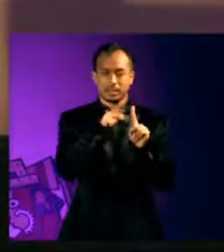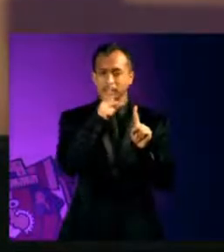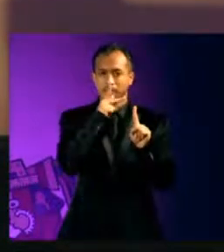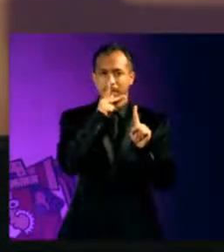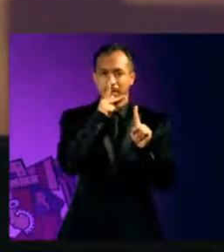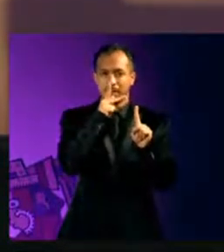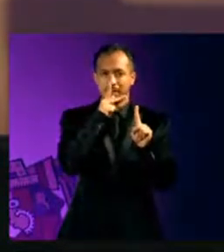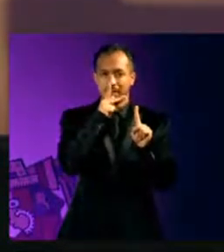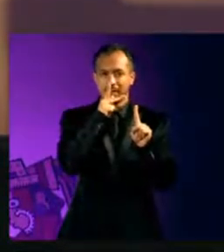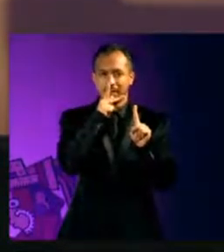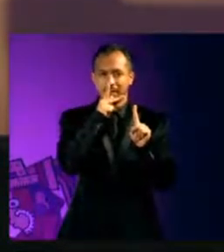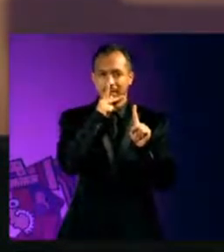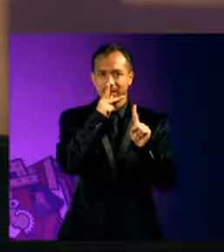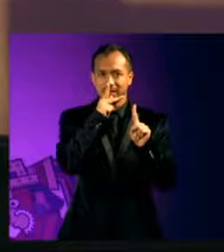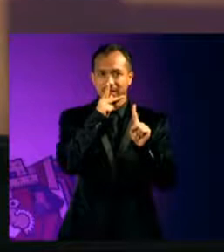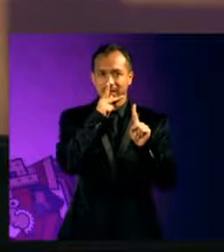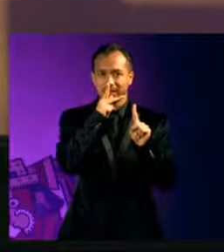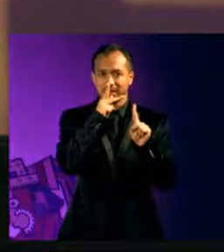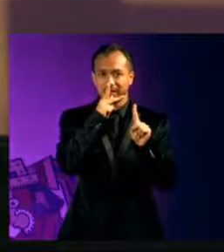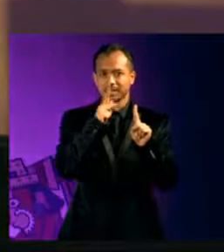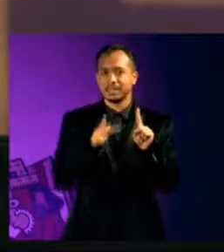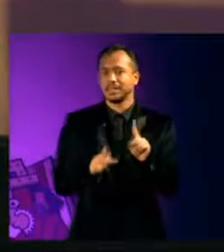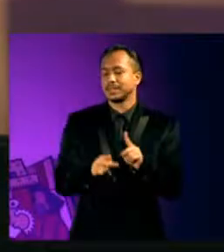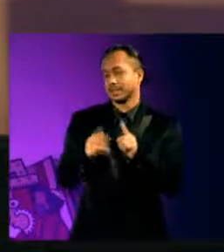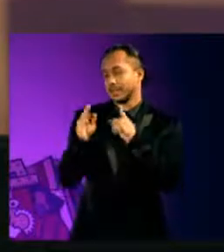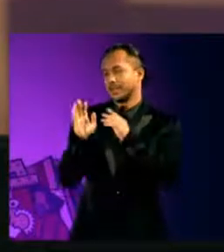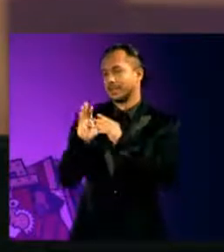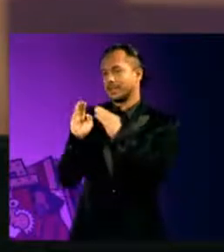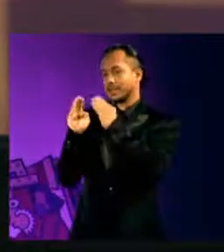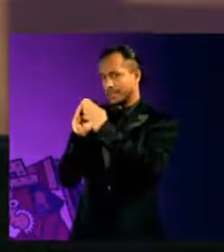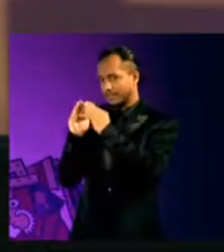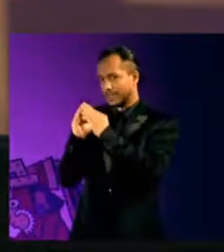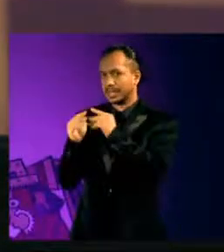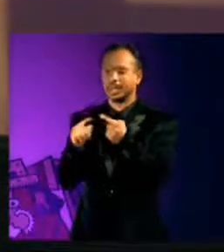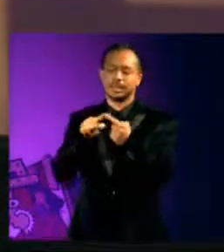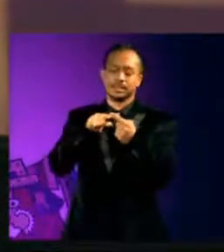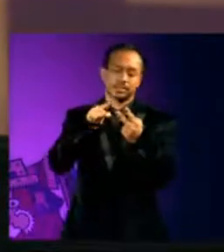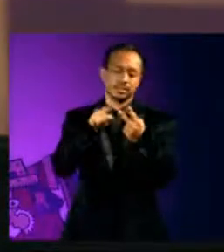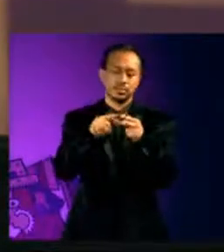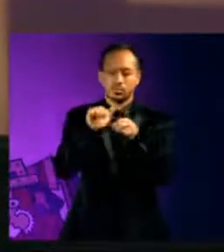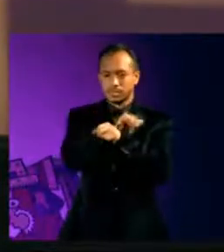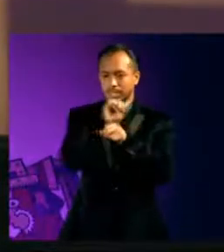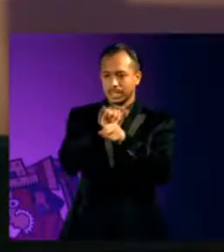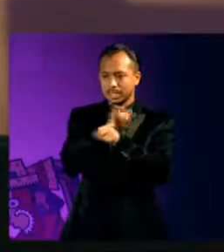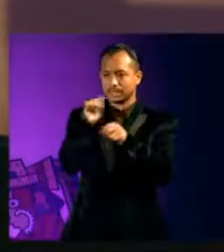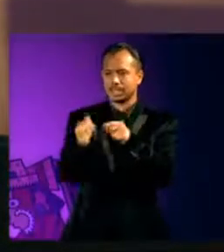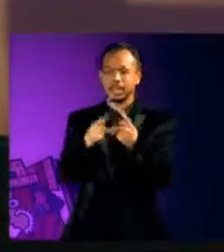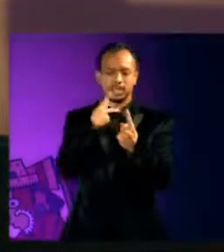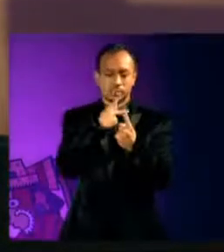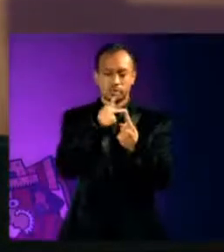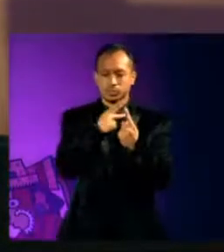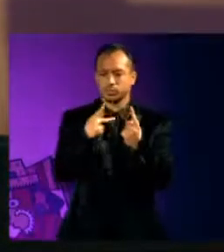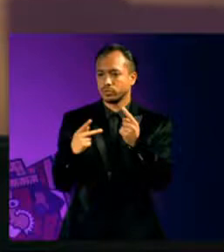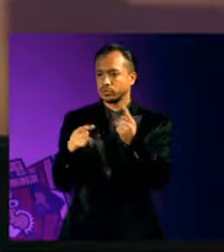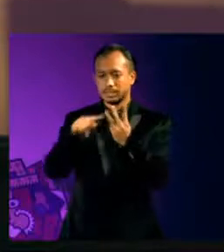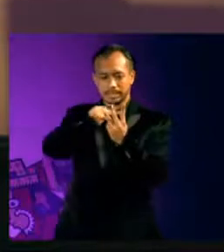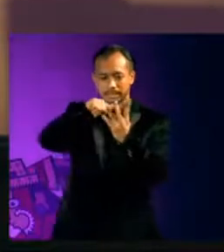supone que tú nos tenías que proveer de una casa un coche una educación etcétera y no lo hiciste